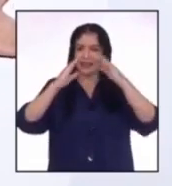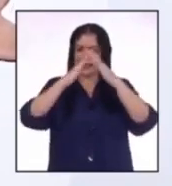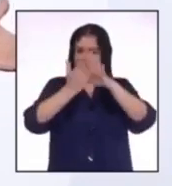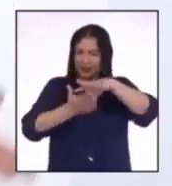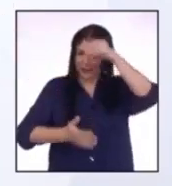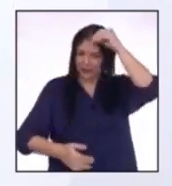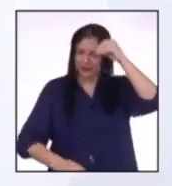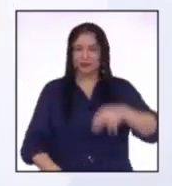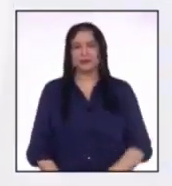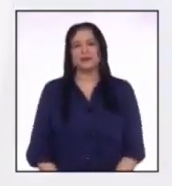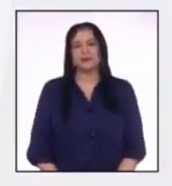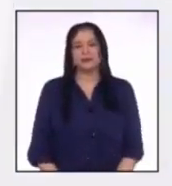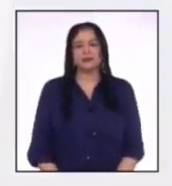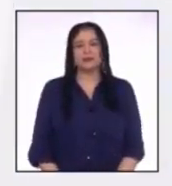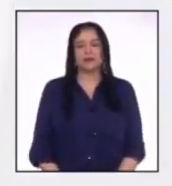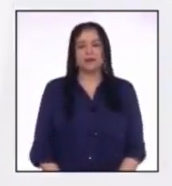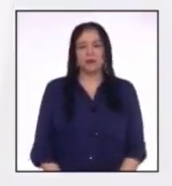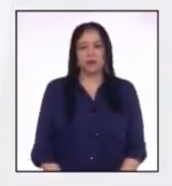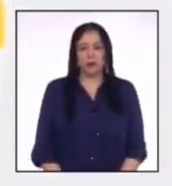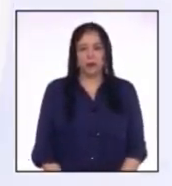aprendo en casa